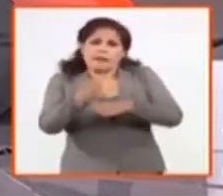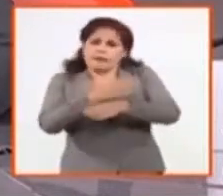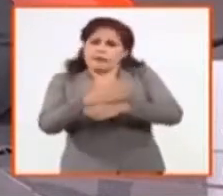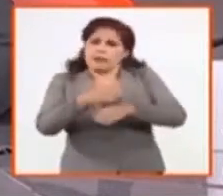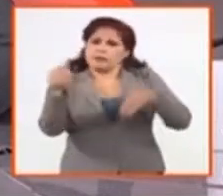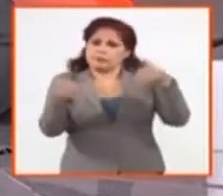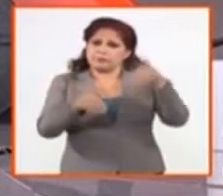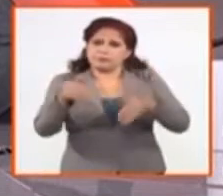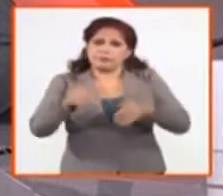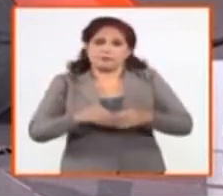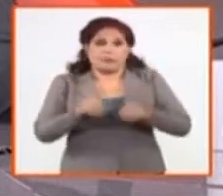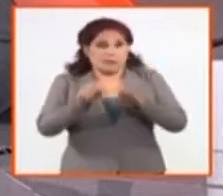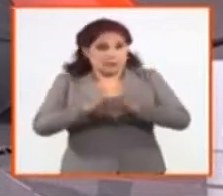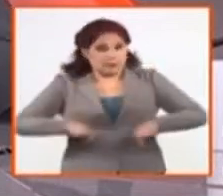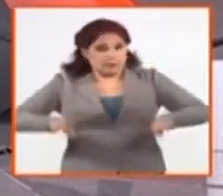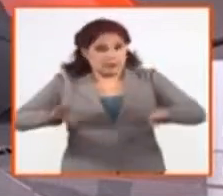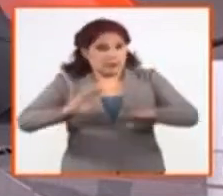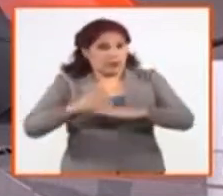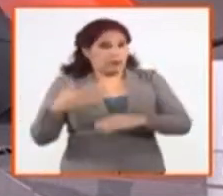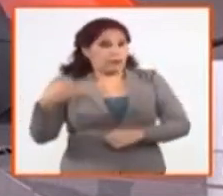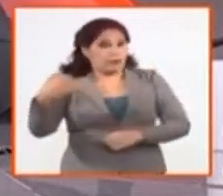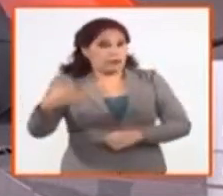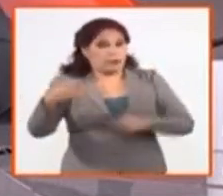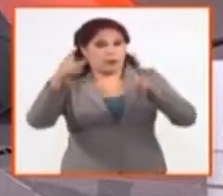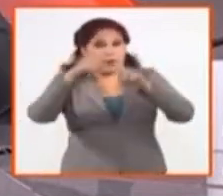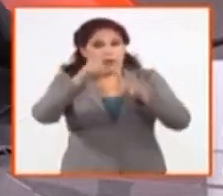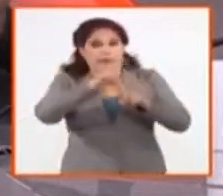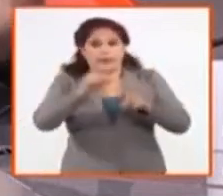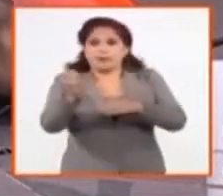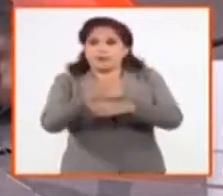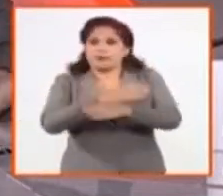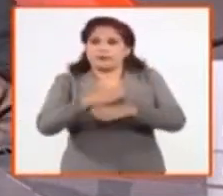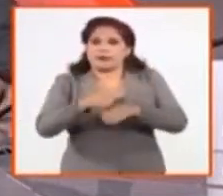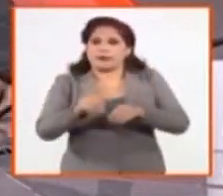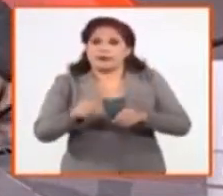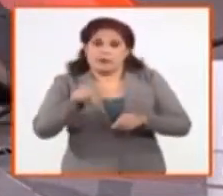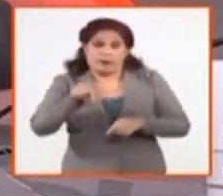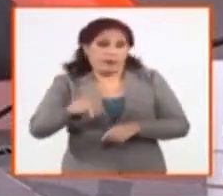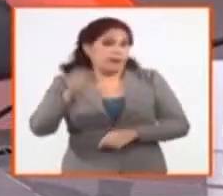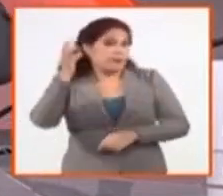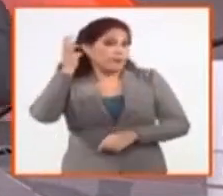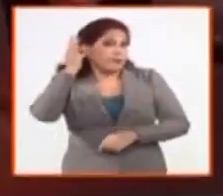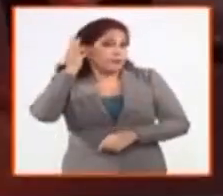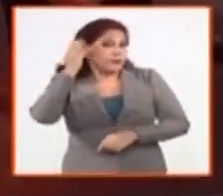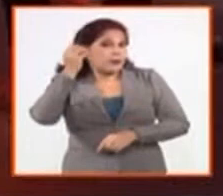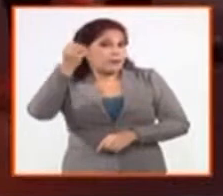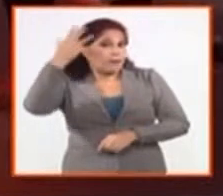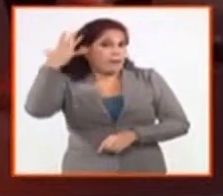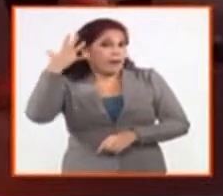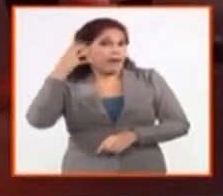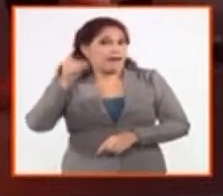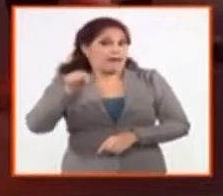mesa redonda nosotros analizando este tema en varias ocasiones. Bueno, ahora la doctora María Elena estará un tiempo